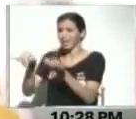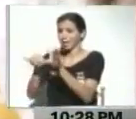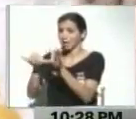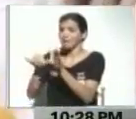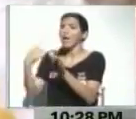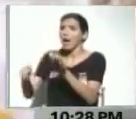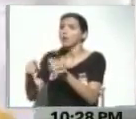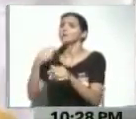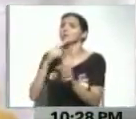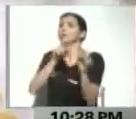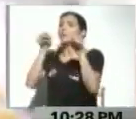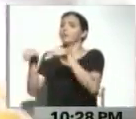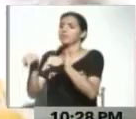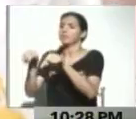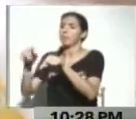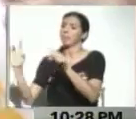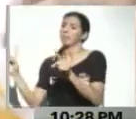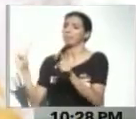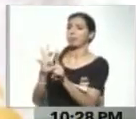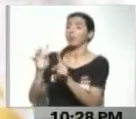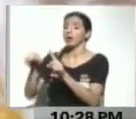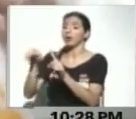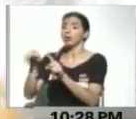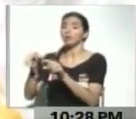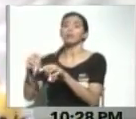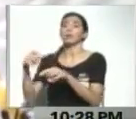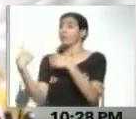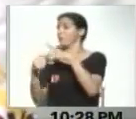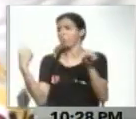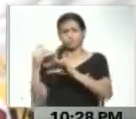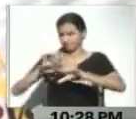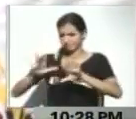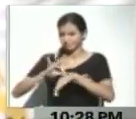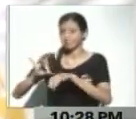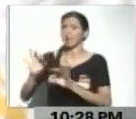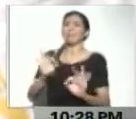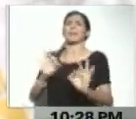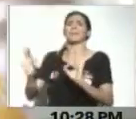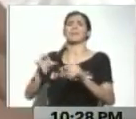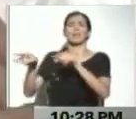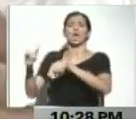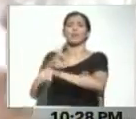funcionarios. Sabíamos que iba a haber algunos infiltrados. Fíjense que mientras estuvimos allí nos retiramos,